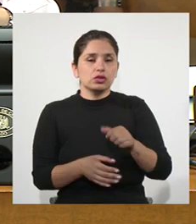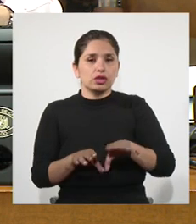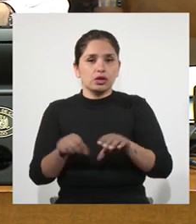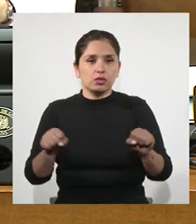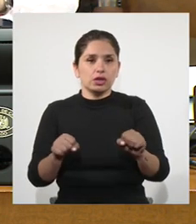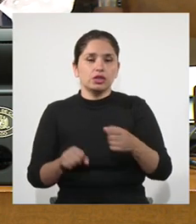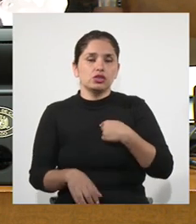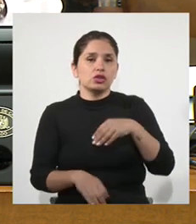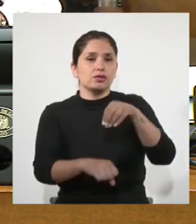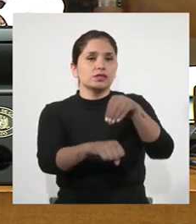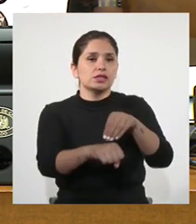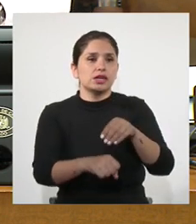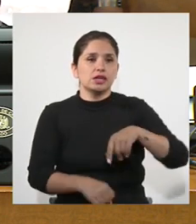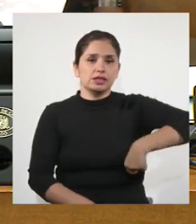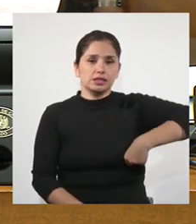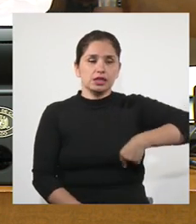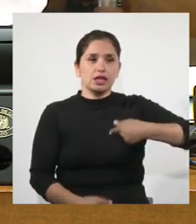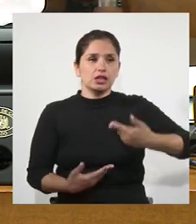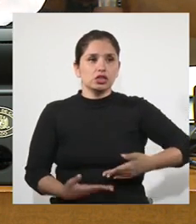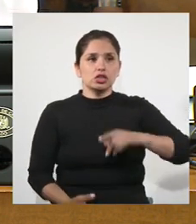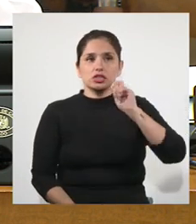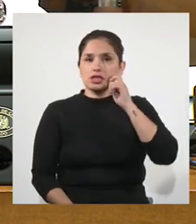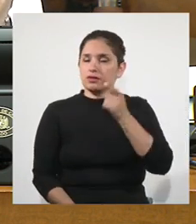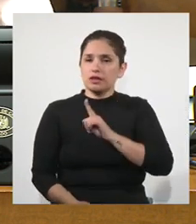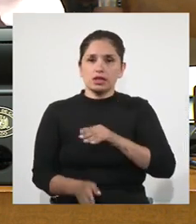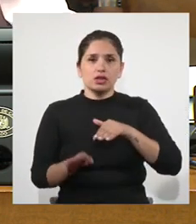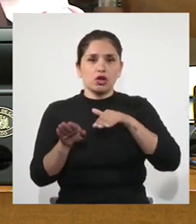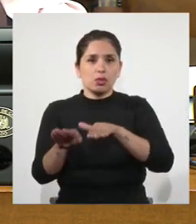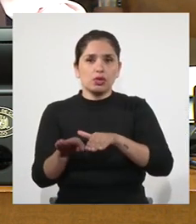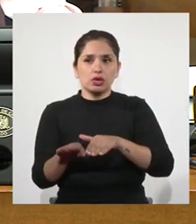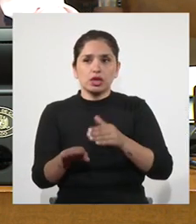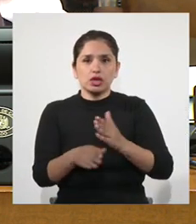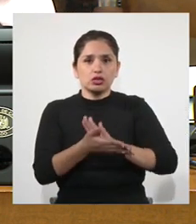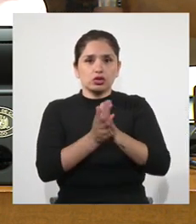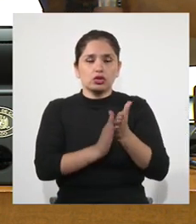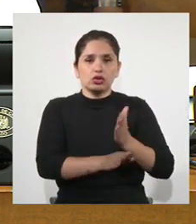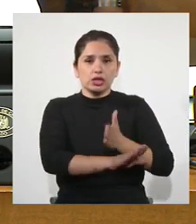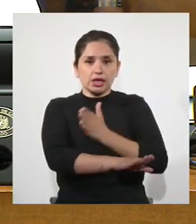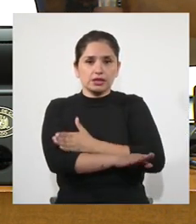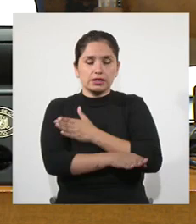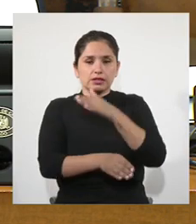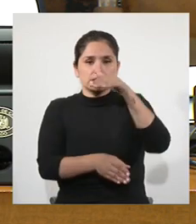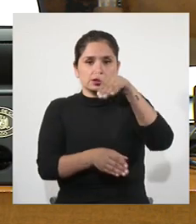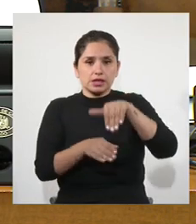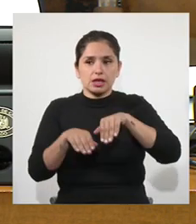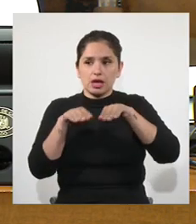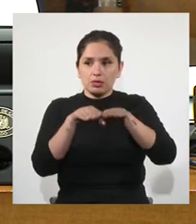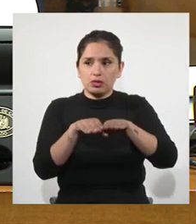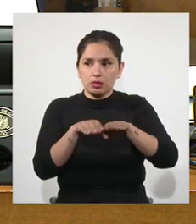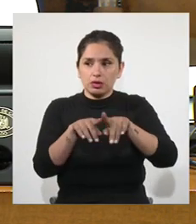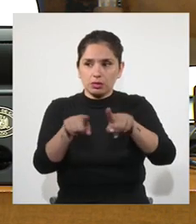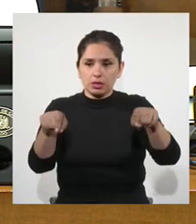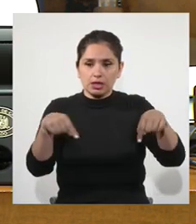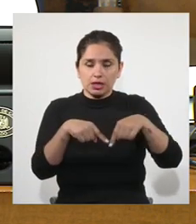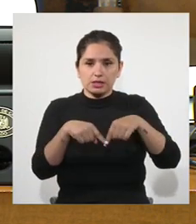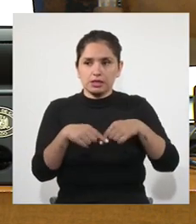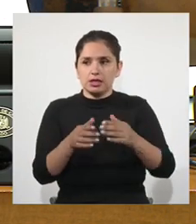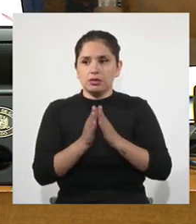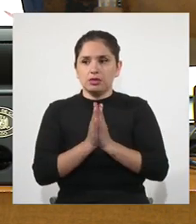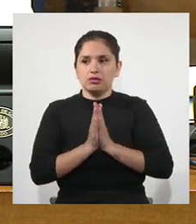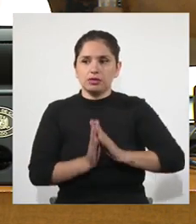advertirle a la senadora que esto significa que no está respaldando lo que acabamos de apoyar. No, señor secretario, por